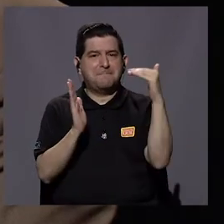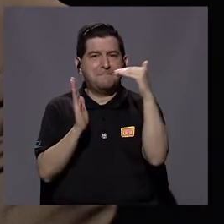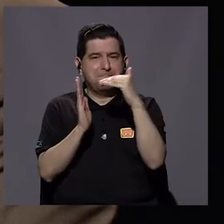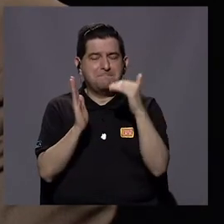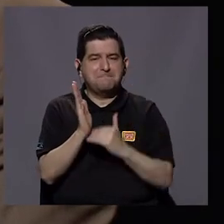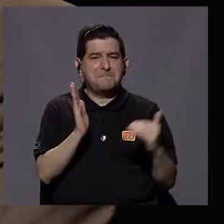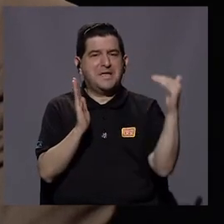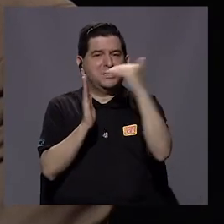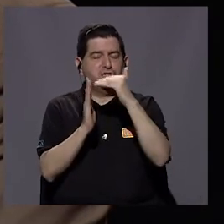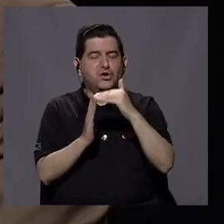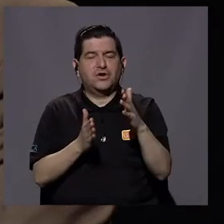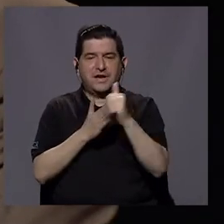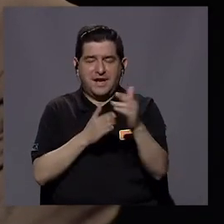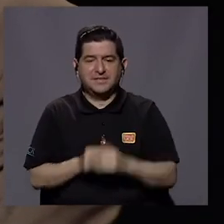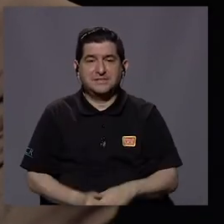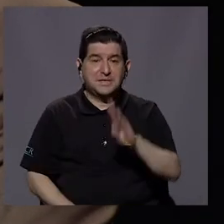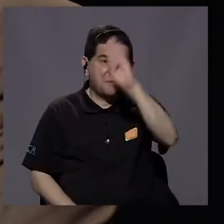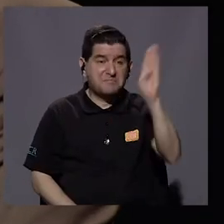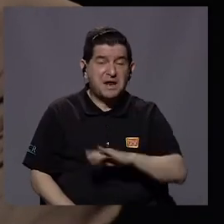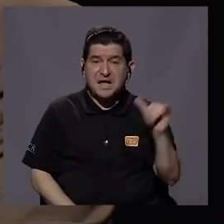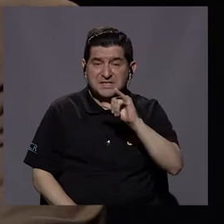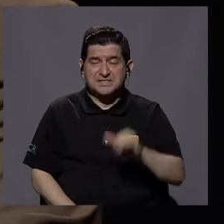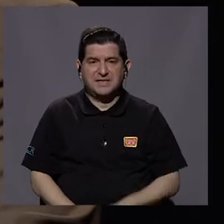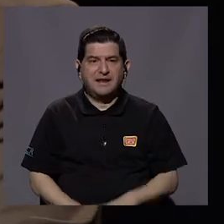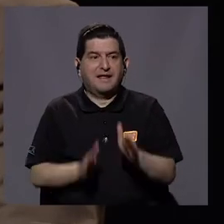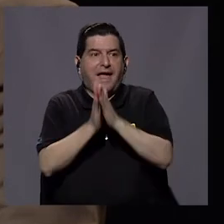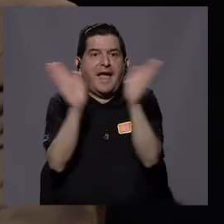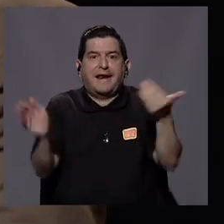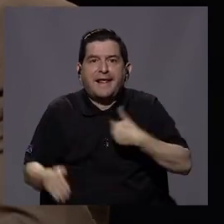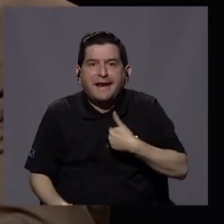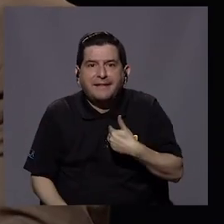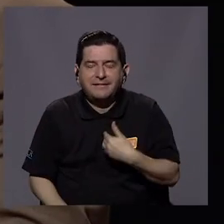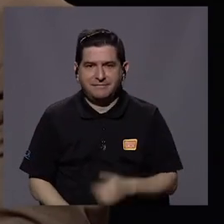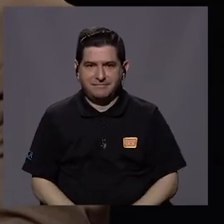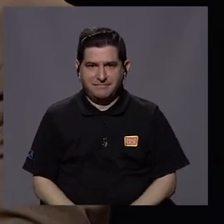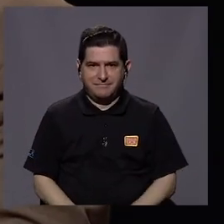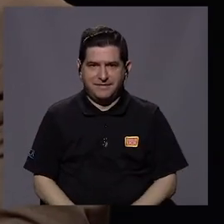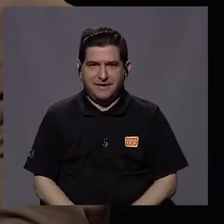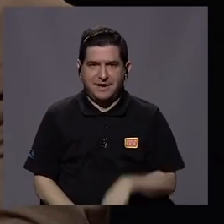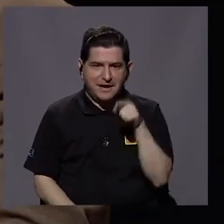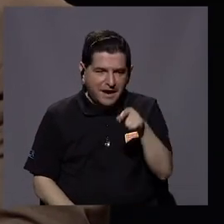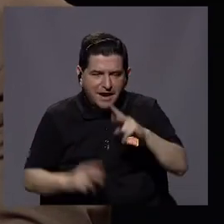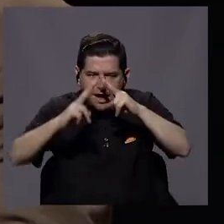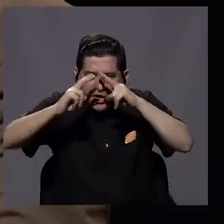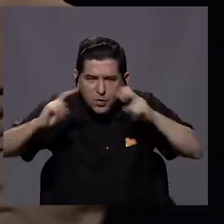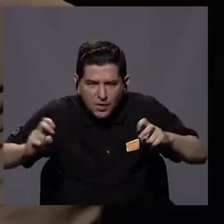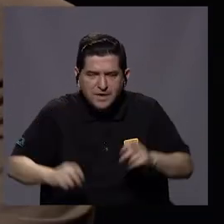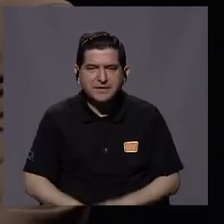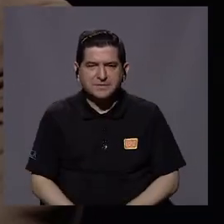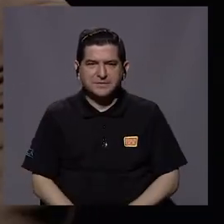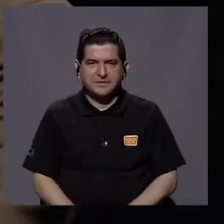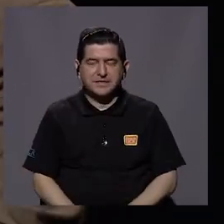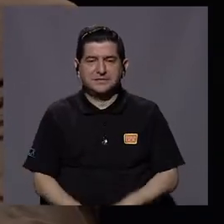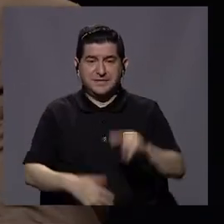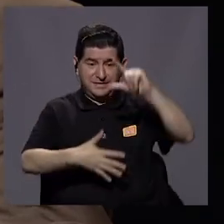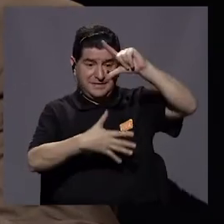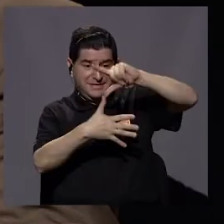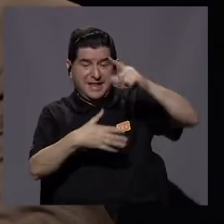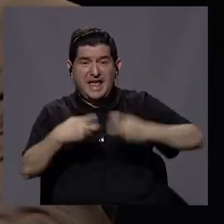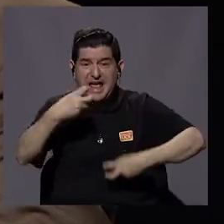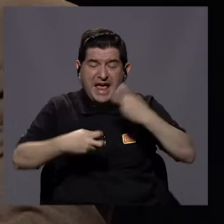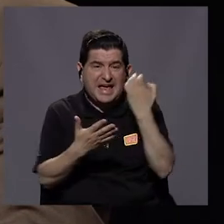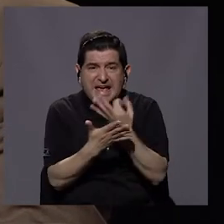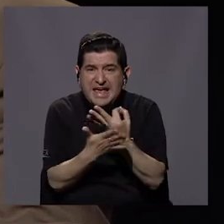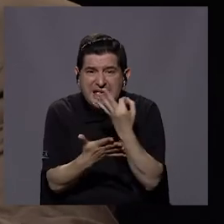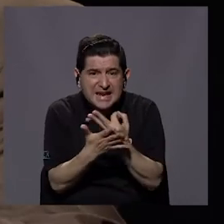está en crisis. Brasil está igual. Y entonces, en términos generales, tenemos, digamos, un mapeo de América Latina y sus crisis